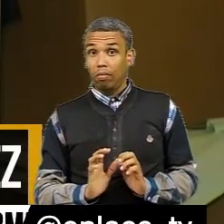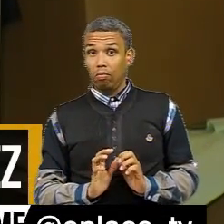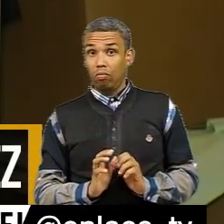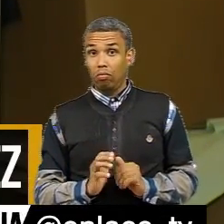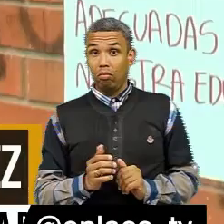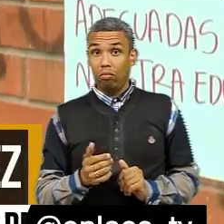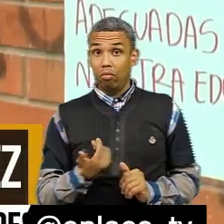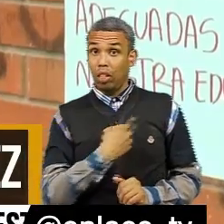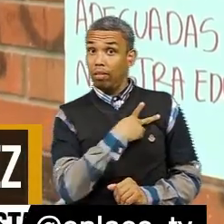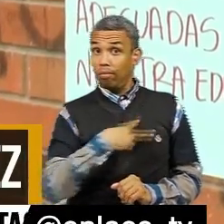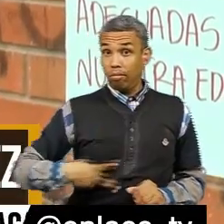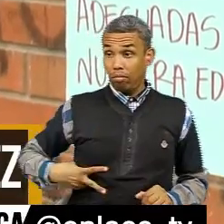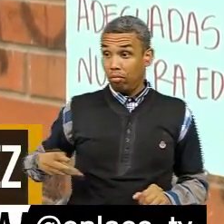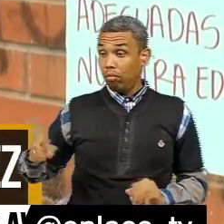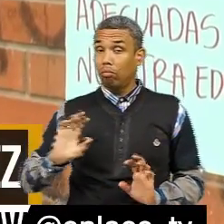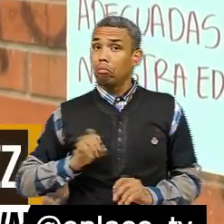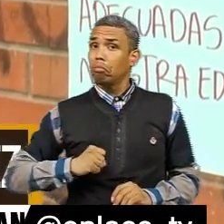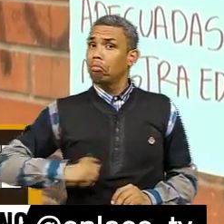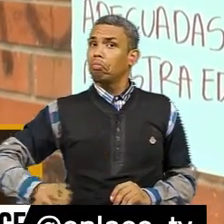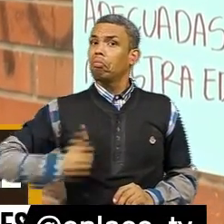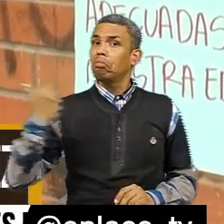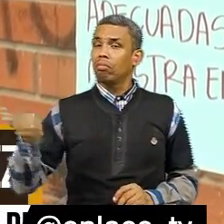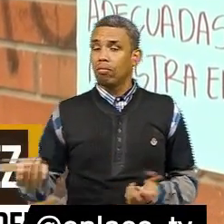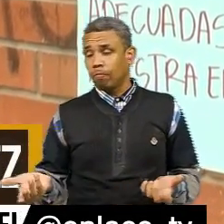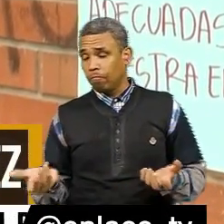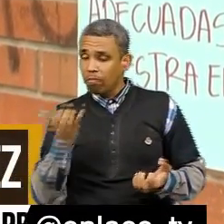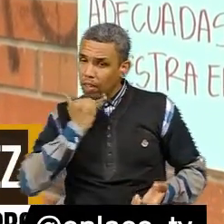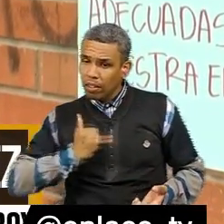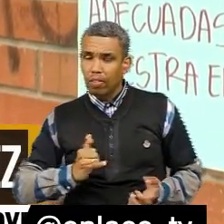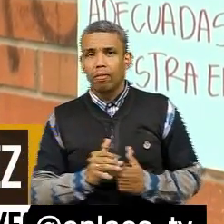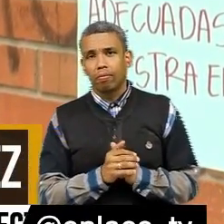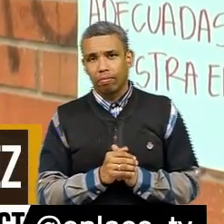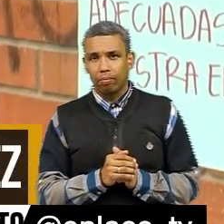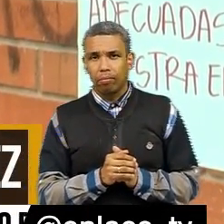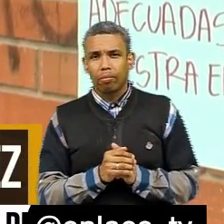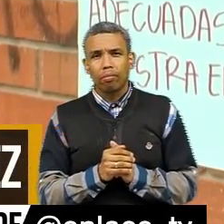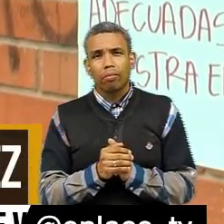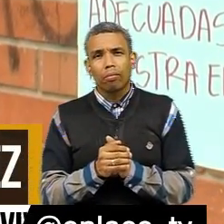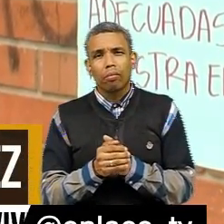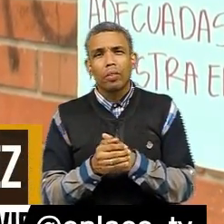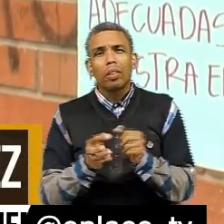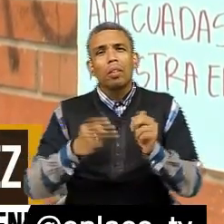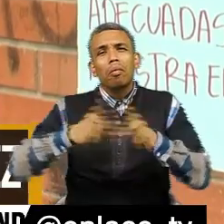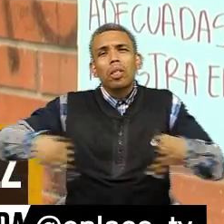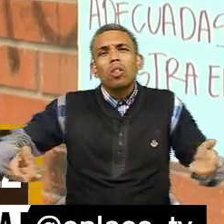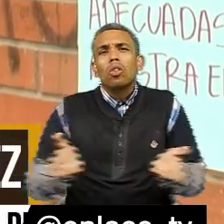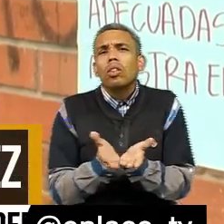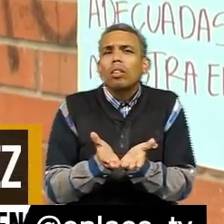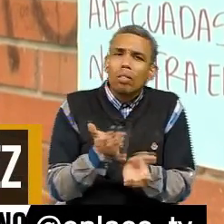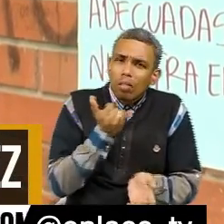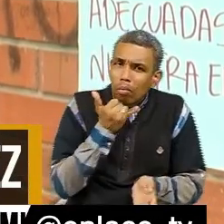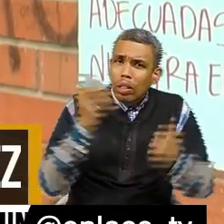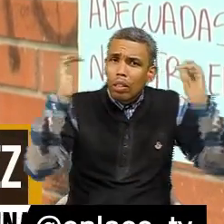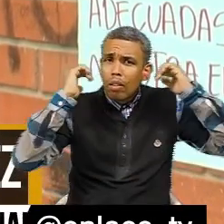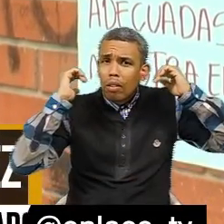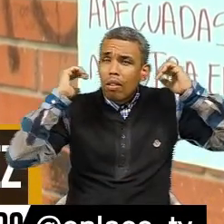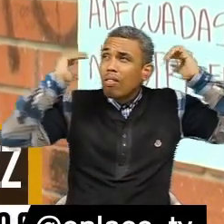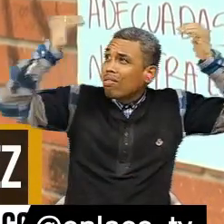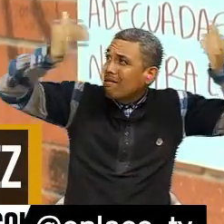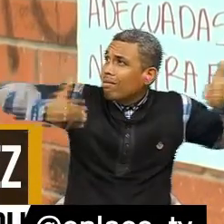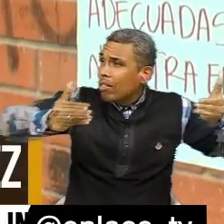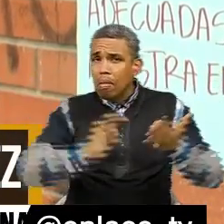que lo aconseja. Entre los reclamos que hacen los estudiantes en cuanto a inversiones en esta institución tiene que ver el coliseo y